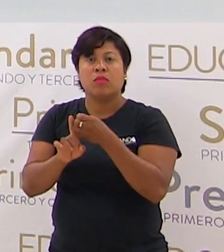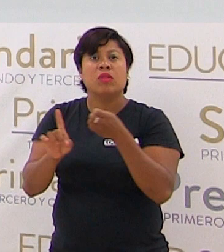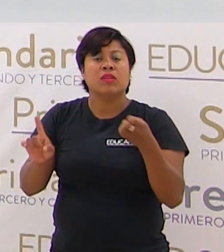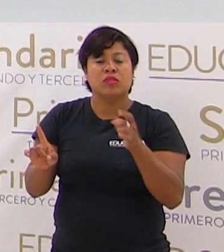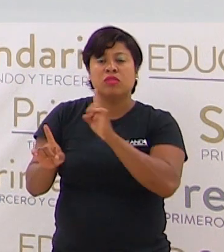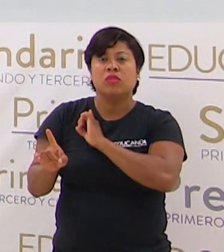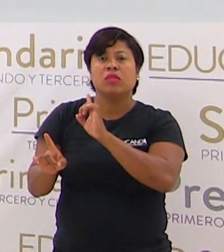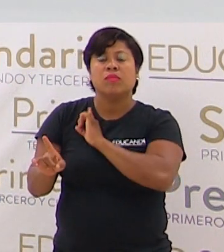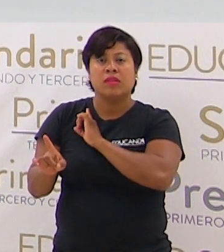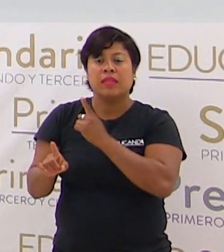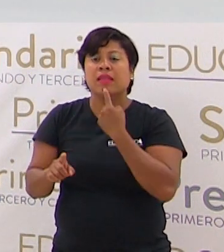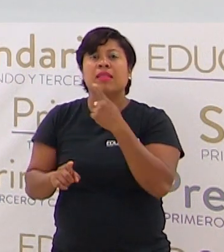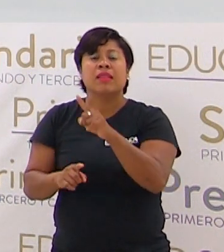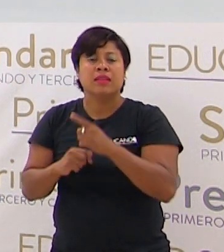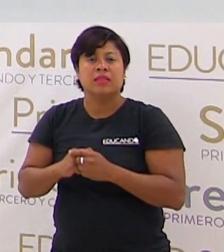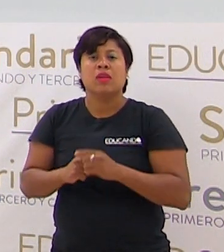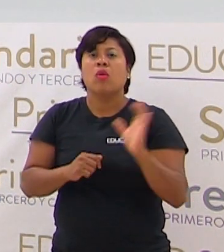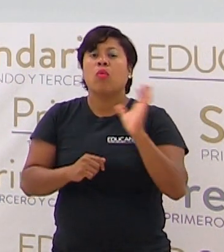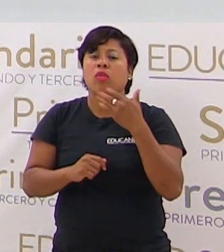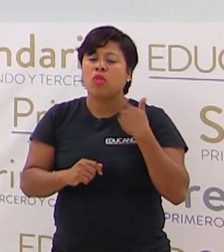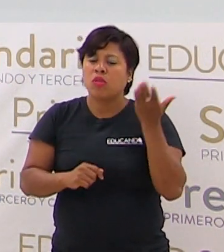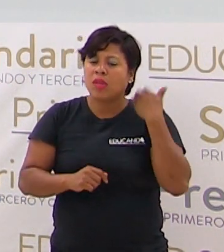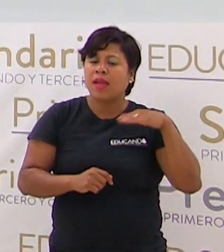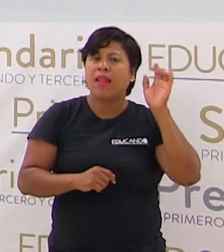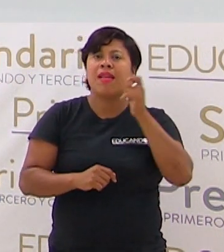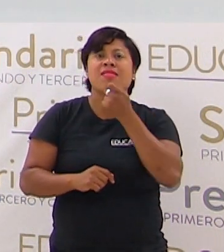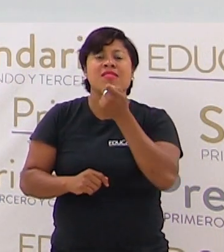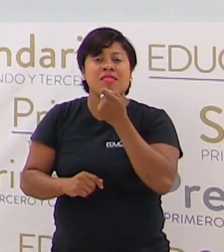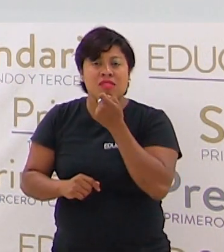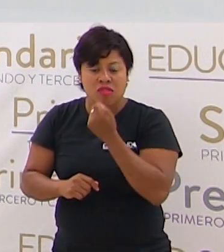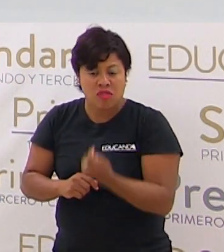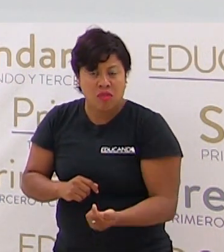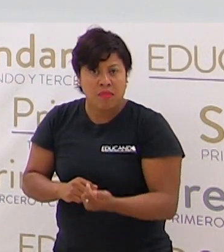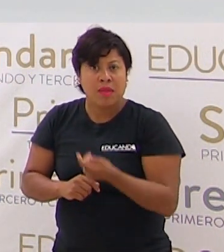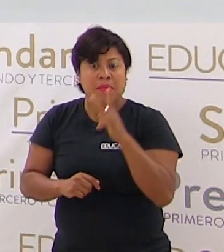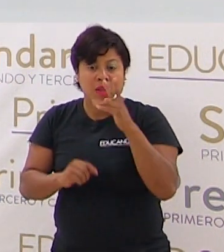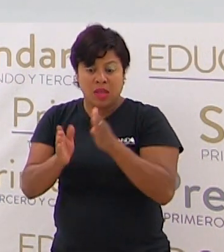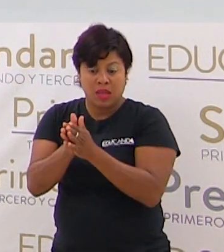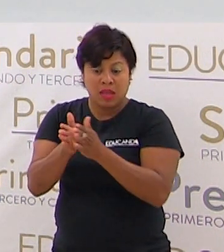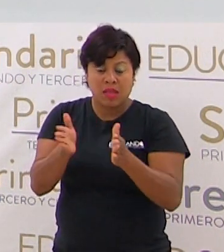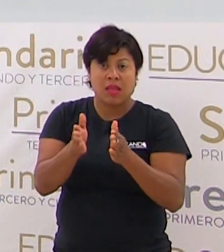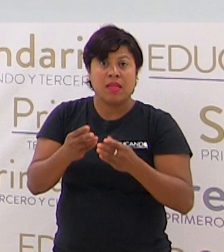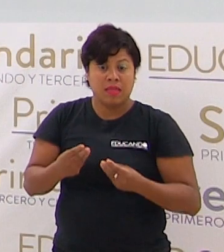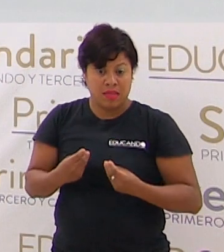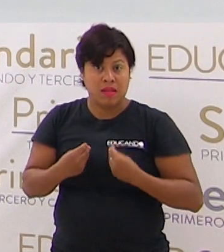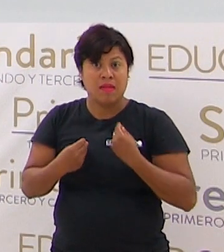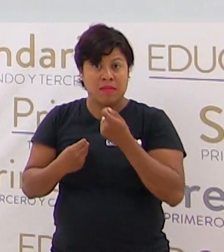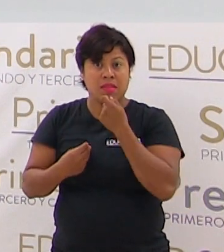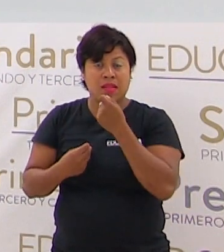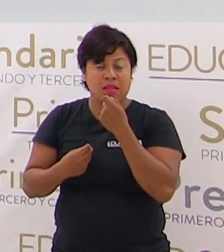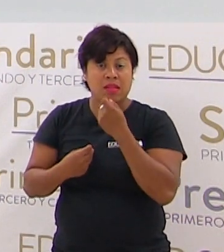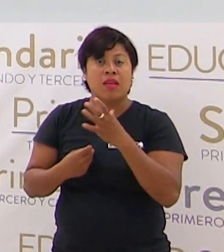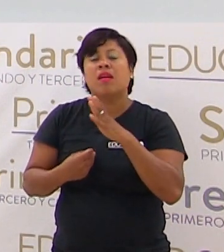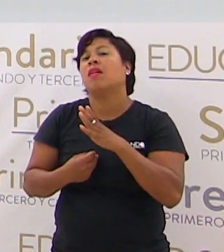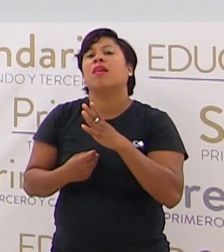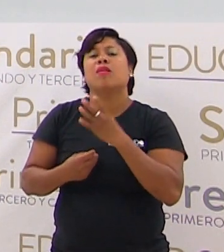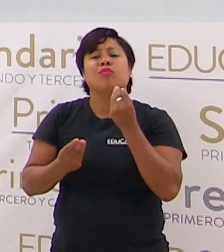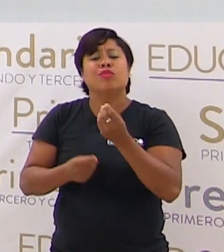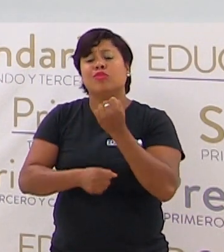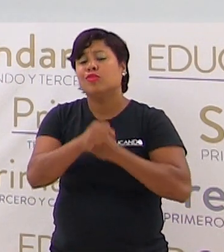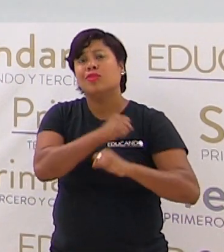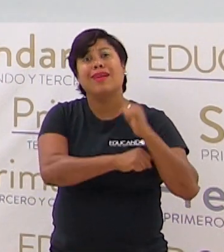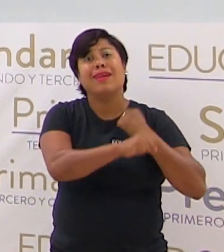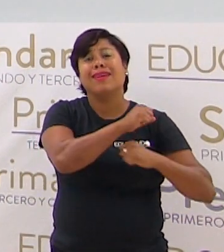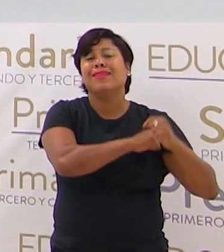simple y sencillamente nos dice, cuando era niño, pero la etapa de la niñez tiene